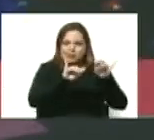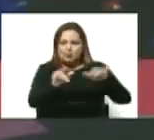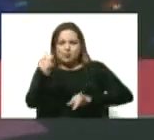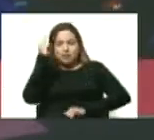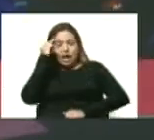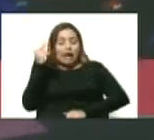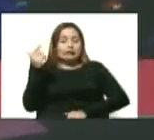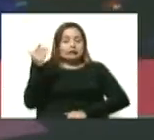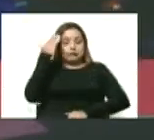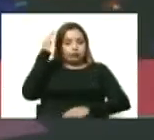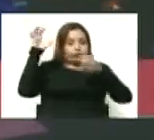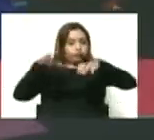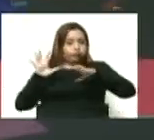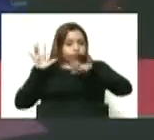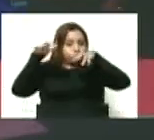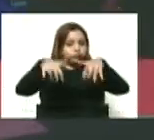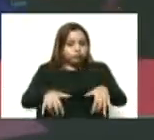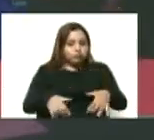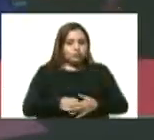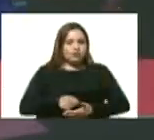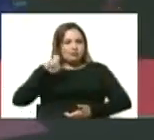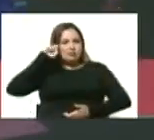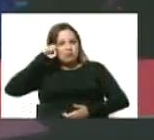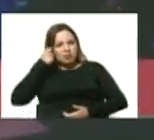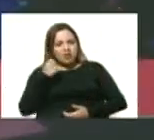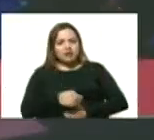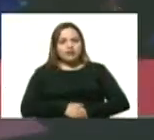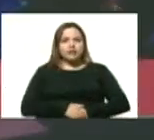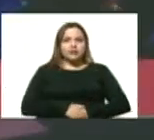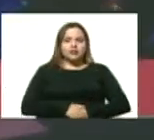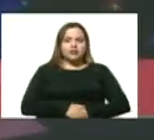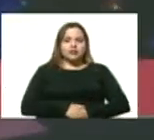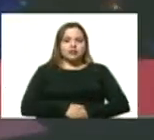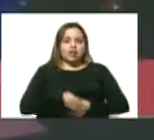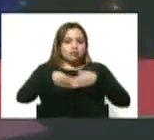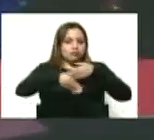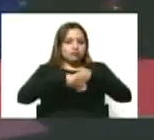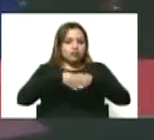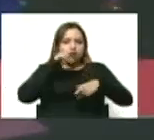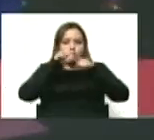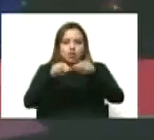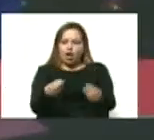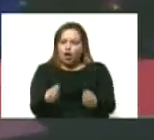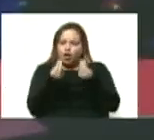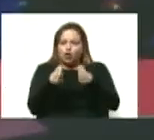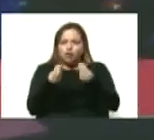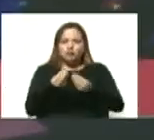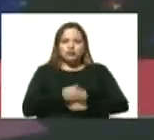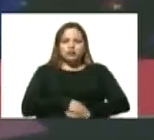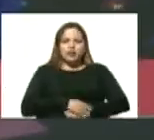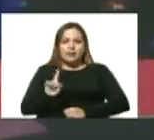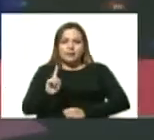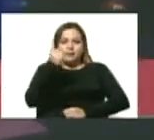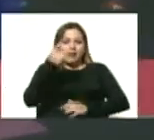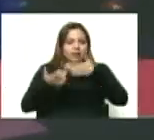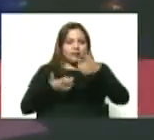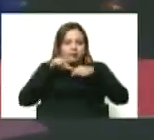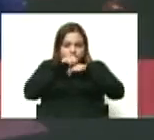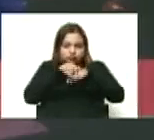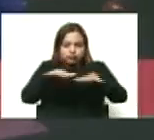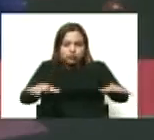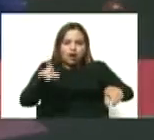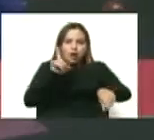conocer estos lamentables hechos? De hecho, vamos a rememorar a través de su cuenta en la red social Twitter cómo fue este primer despliegue que en